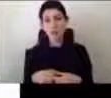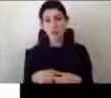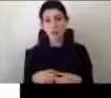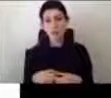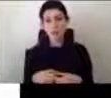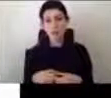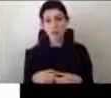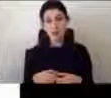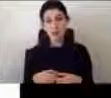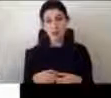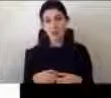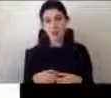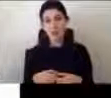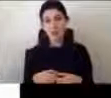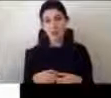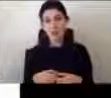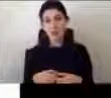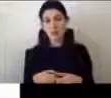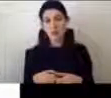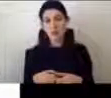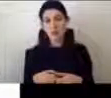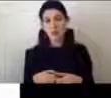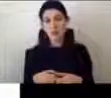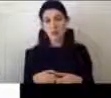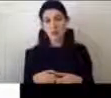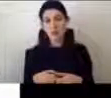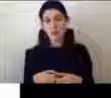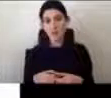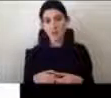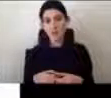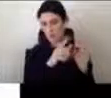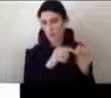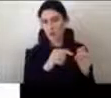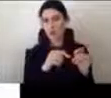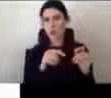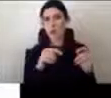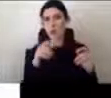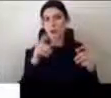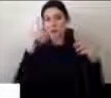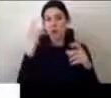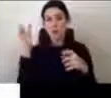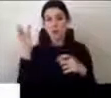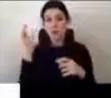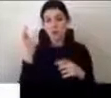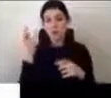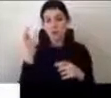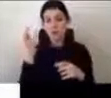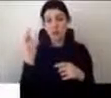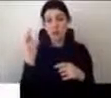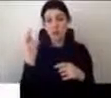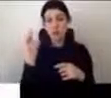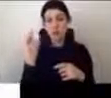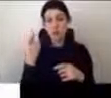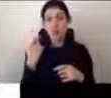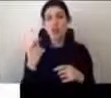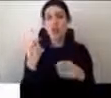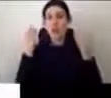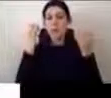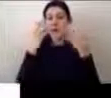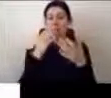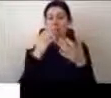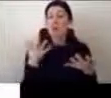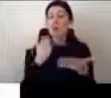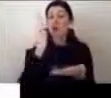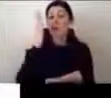como vemos en la etapa universitaria, no es solamente aprender cómo se deben hacer las cosas, sino que